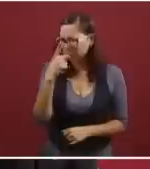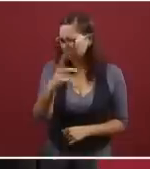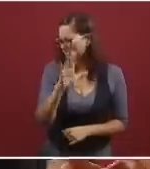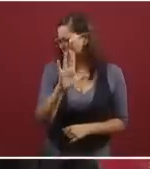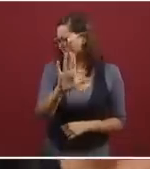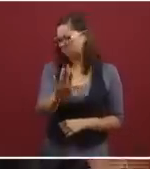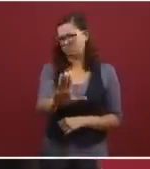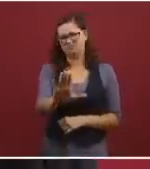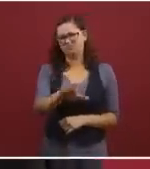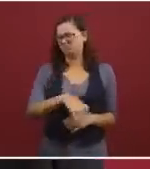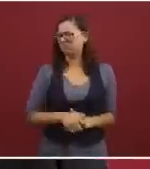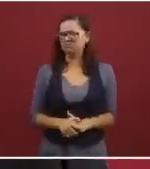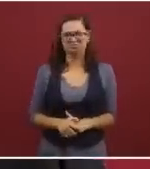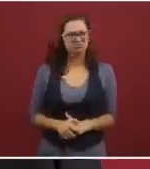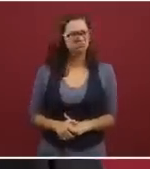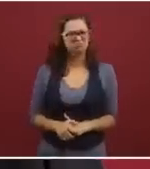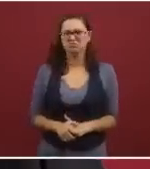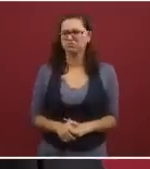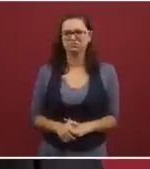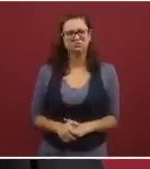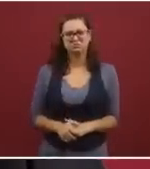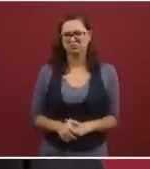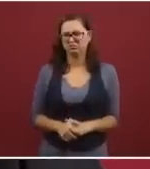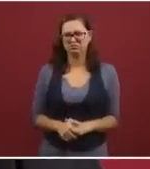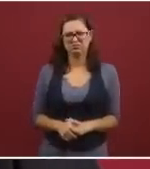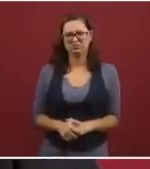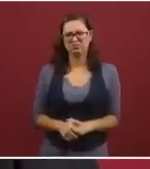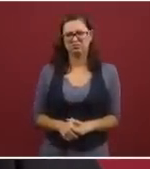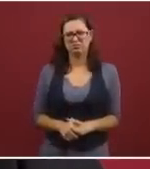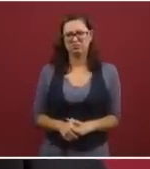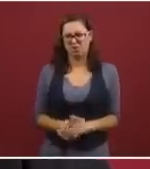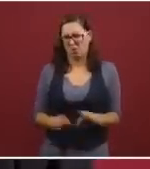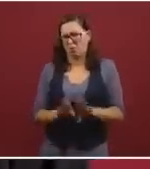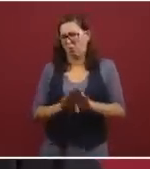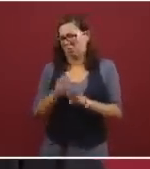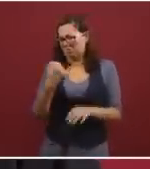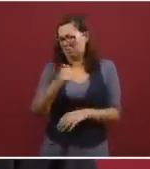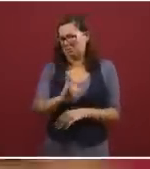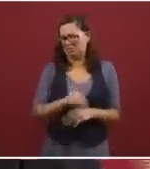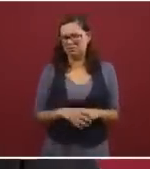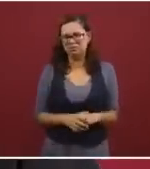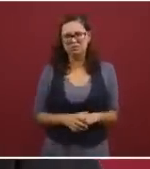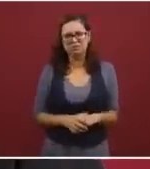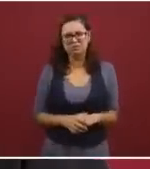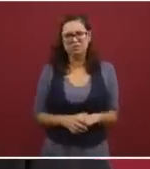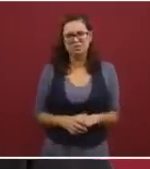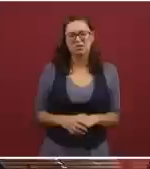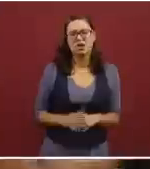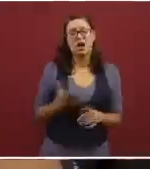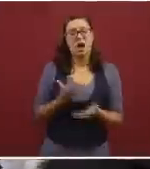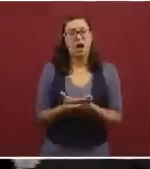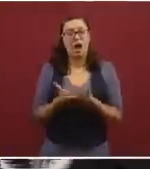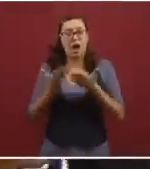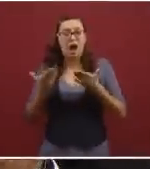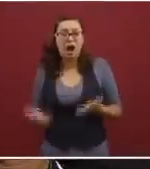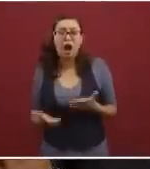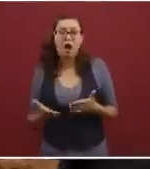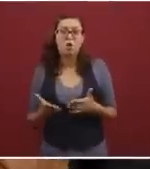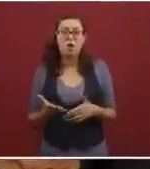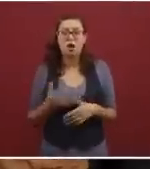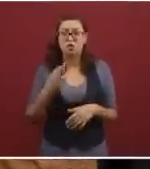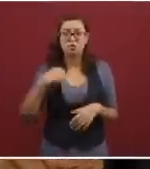que no se anden creyendo, ¿sí?, que se es muy astuto, que son muy